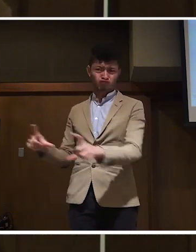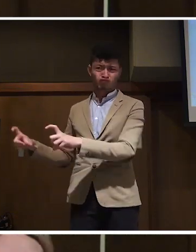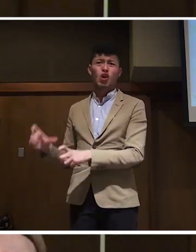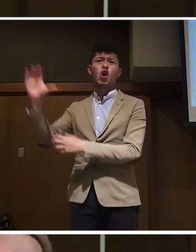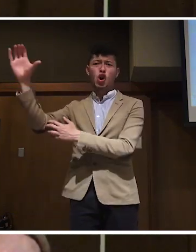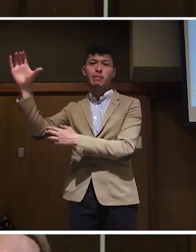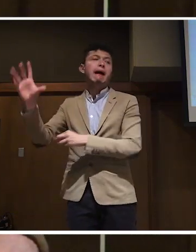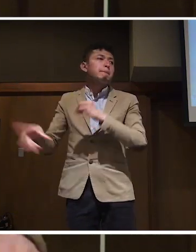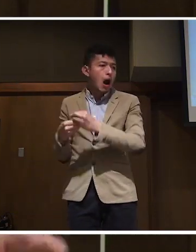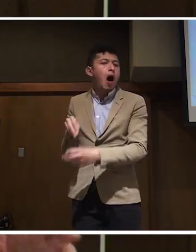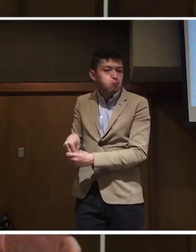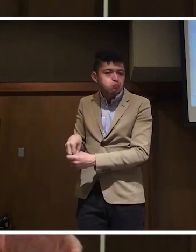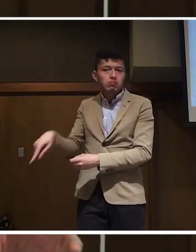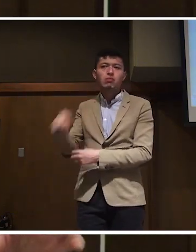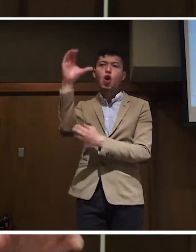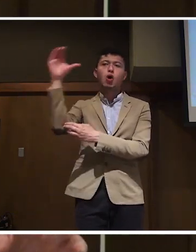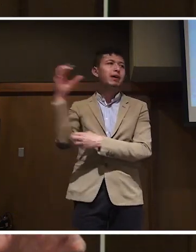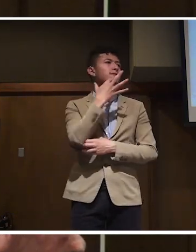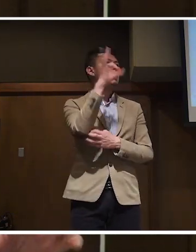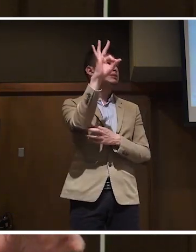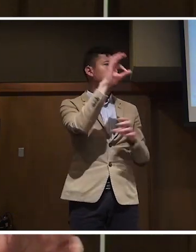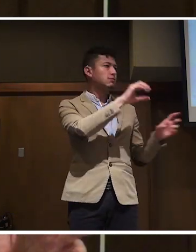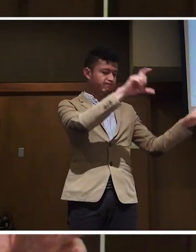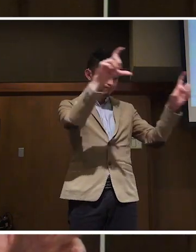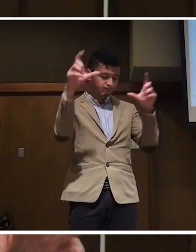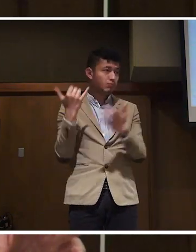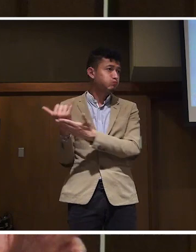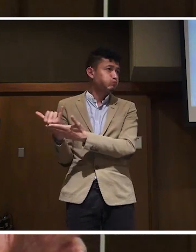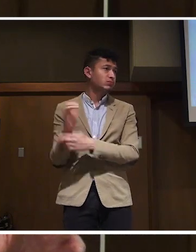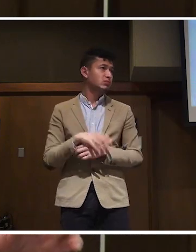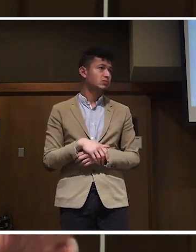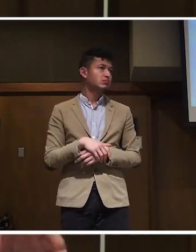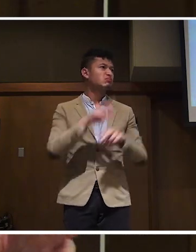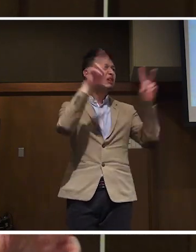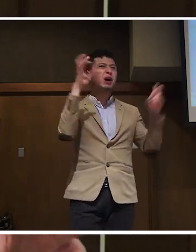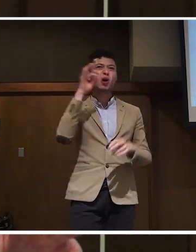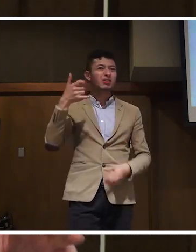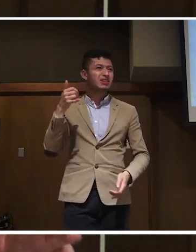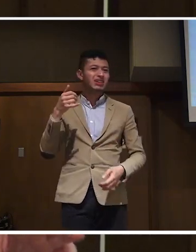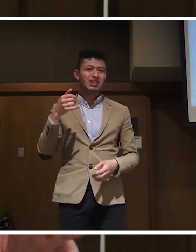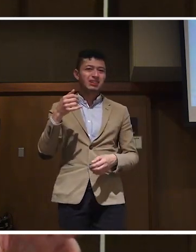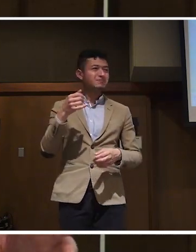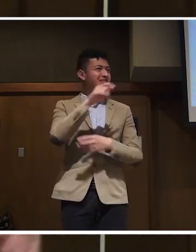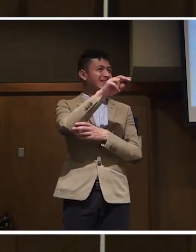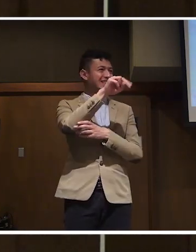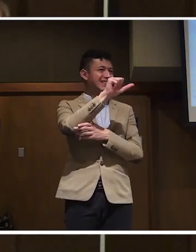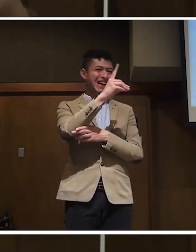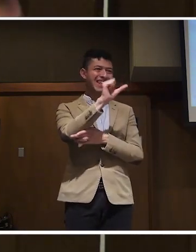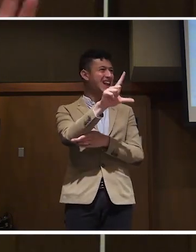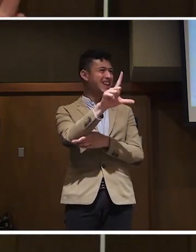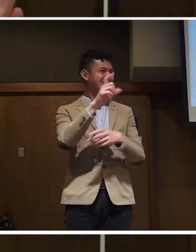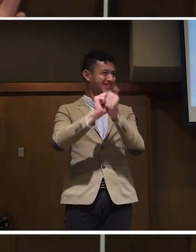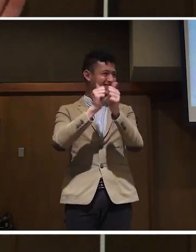fotografía francesa, tienen fotografías de nadar. ¿Qué hace una colección de nadar aquí en Bogotá? ¿Qué tiene que ver con nuestra cultura, con